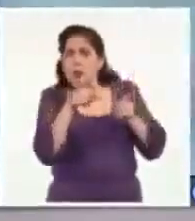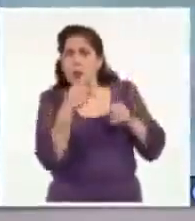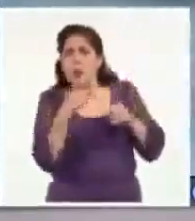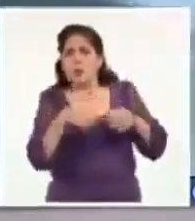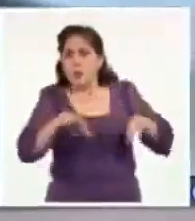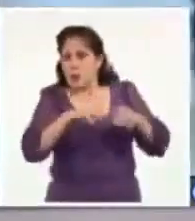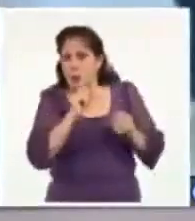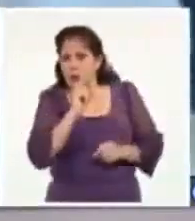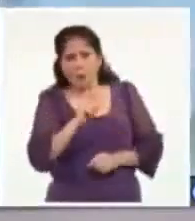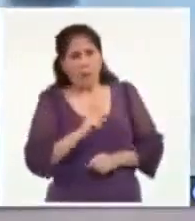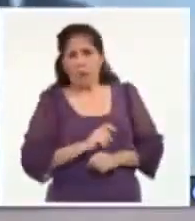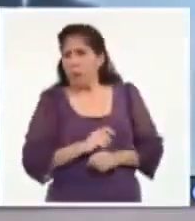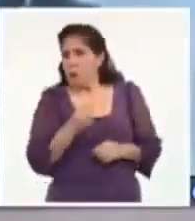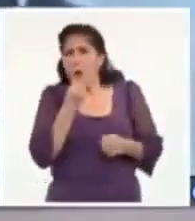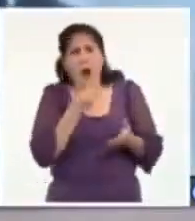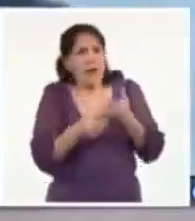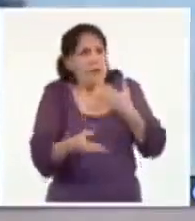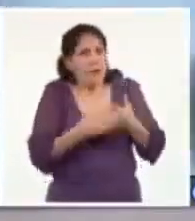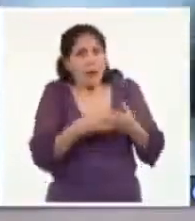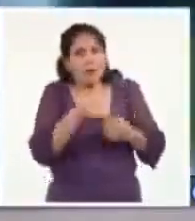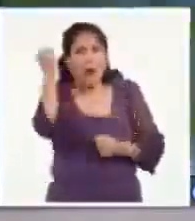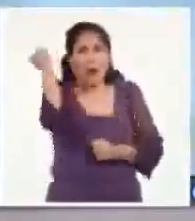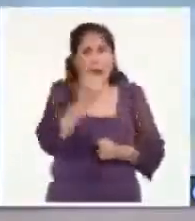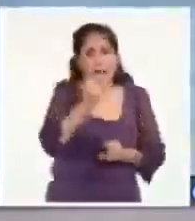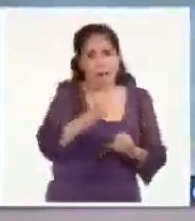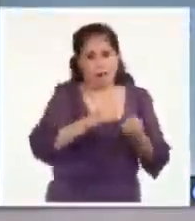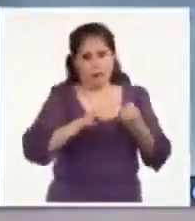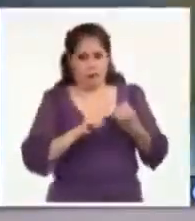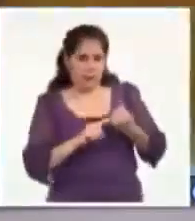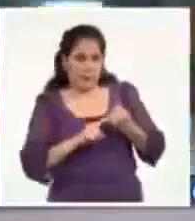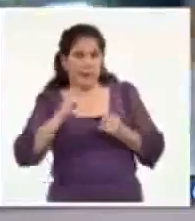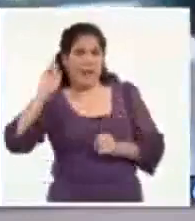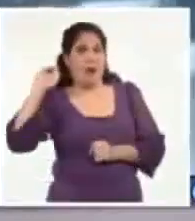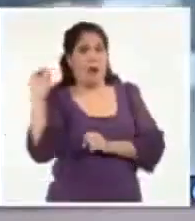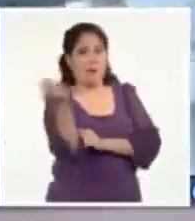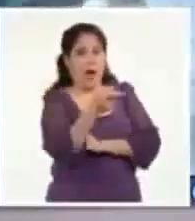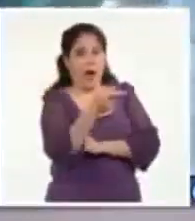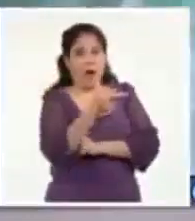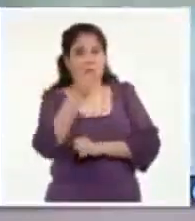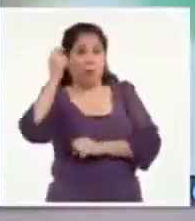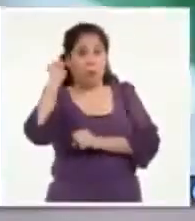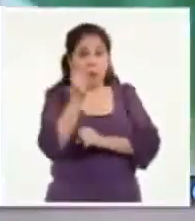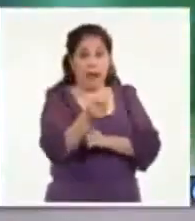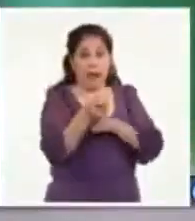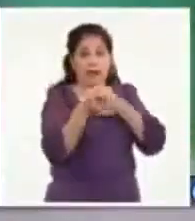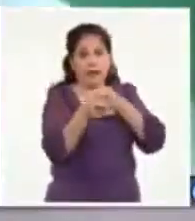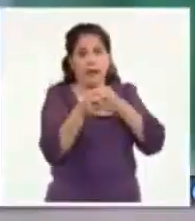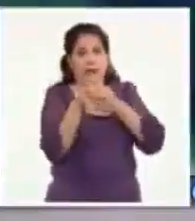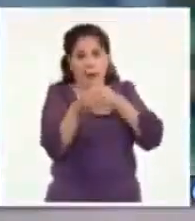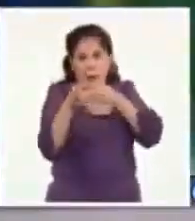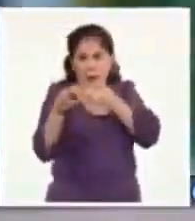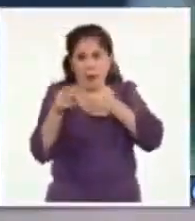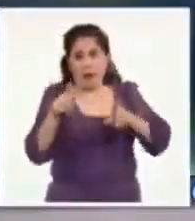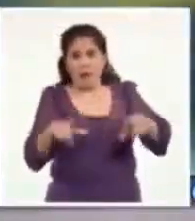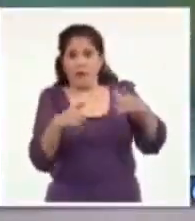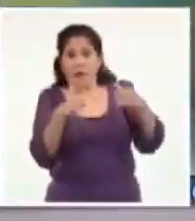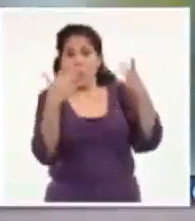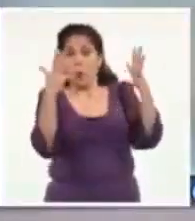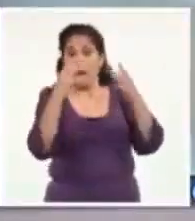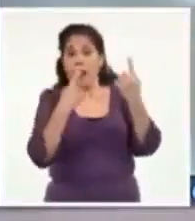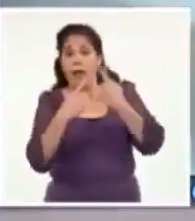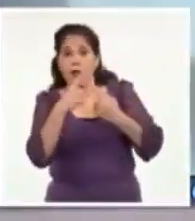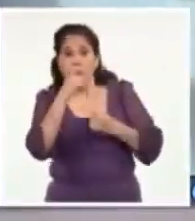y hubo ejemplos crudos apuñalamientos hachazos tiroteo en fiestas de cumpleaños incluso